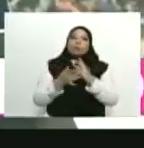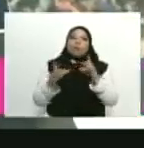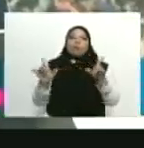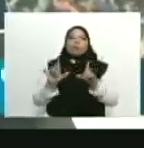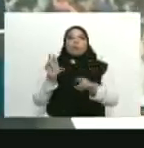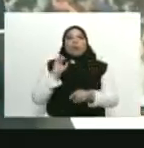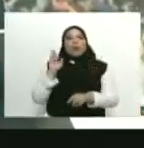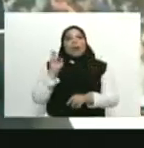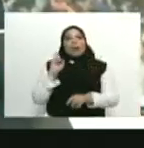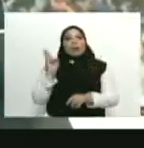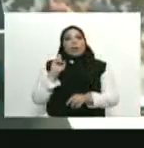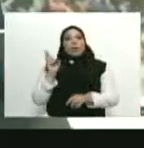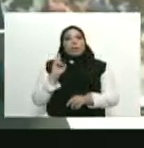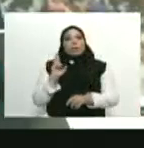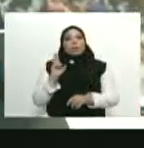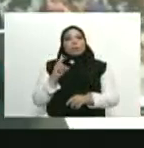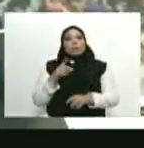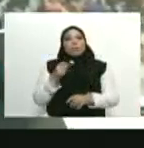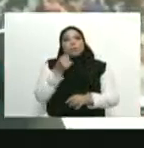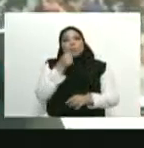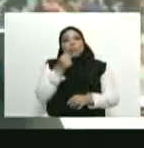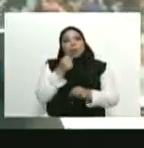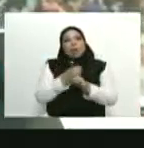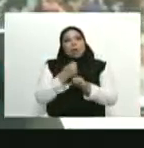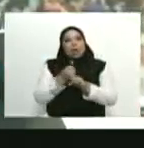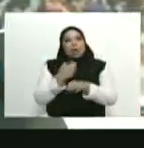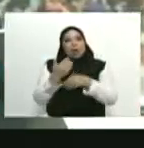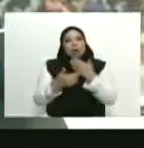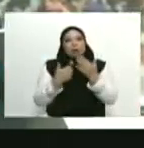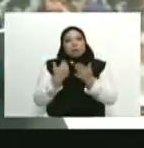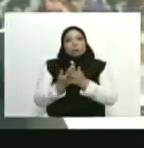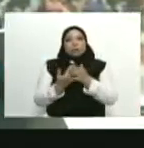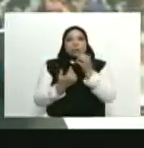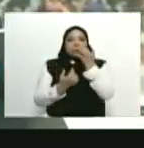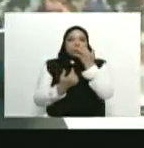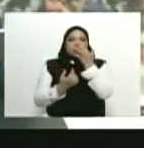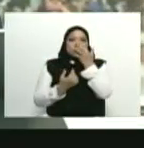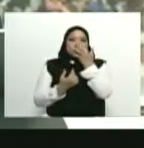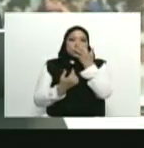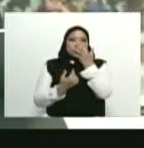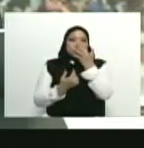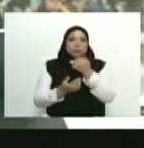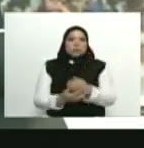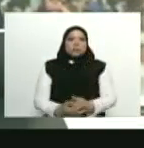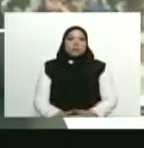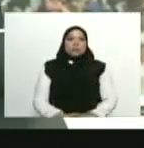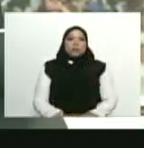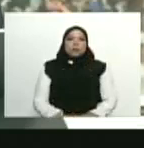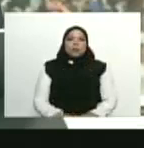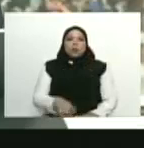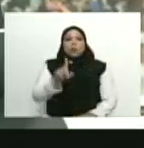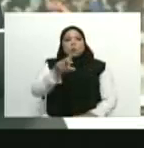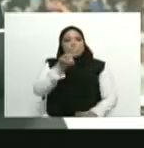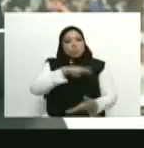radiales, a prensa escrita que todavía queda, ¿verdad? ¿Ah? Ustedes no leen